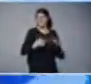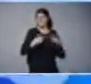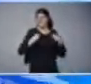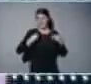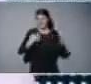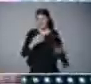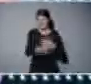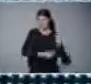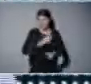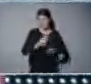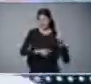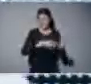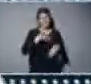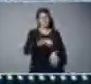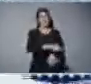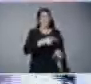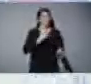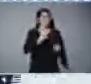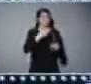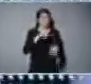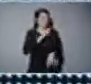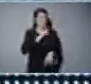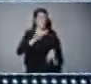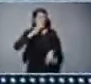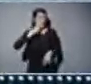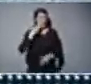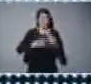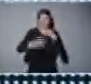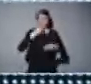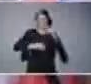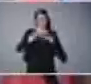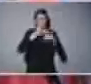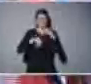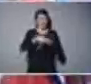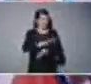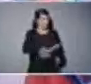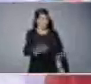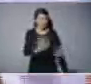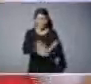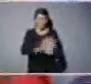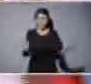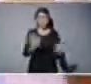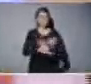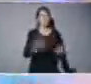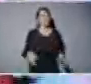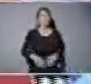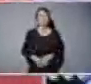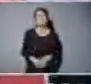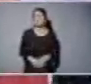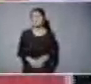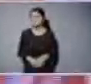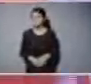hacer. No tanta porquería, tanta golosina, eso no lo debemos comer. En nuestra